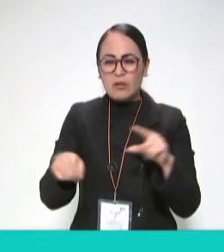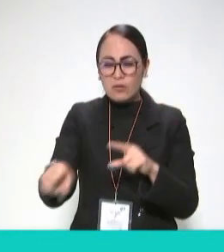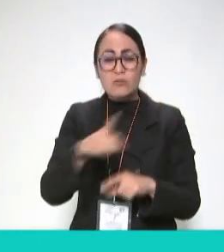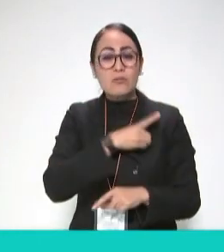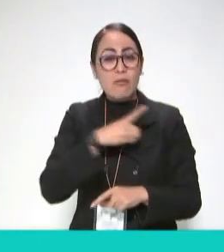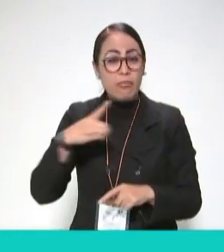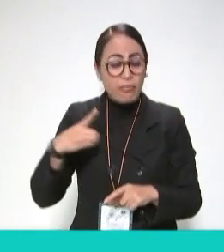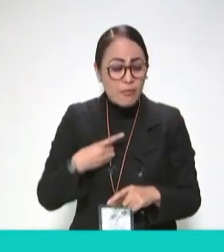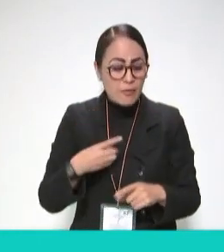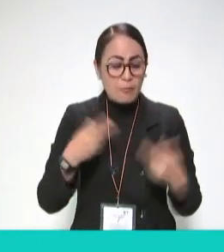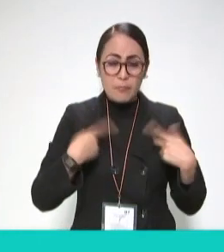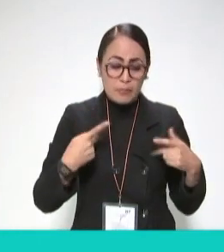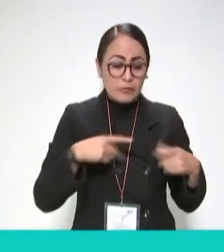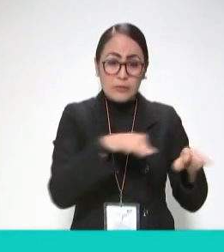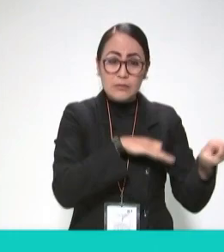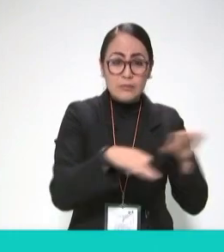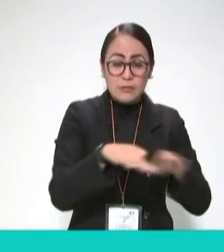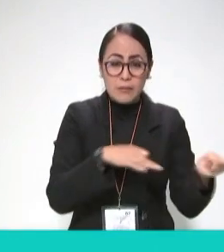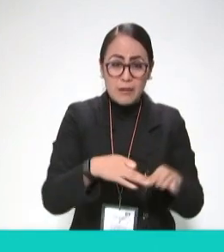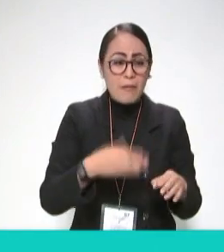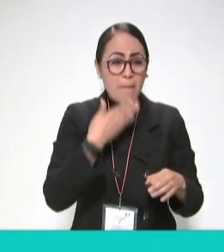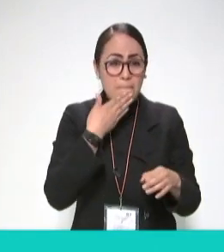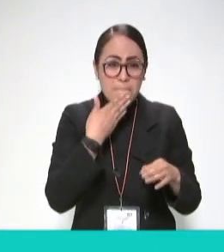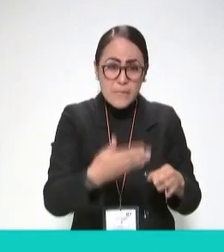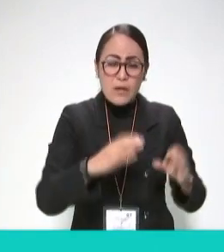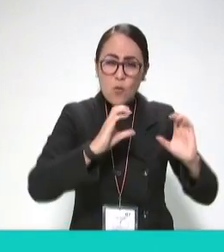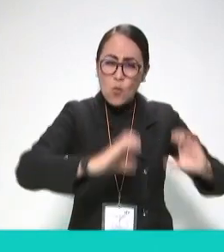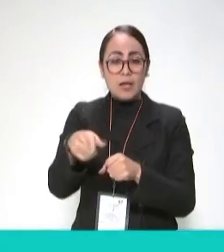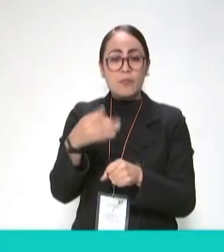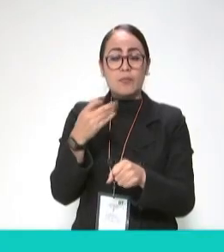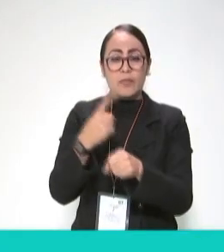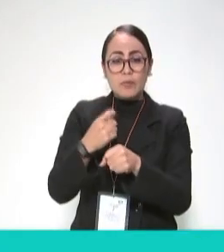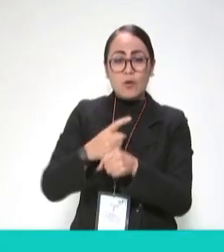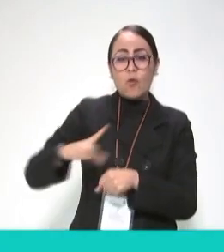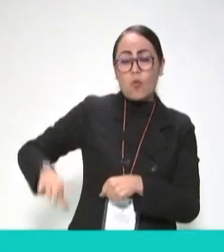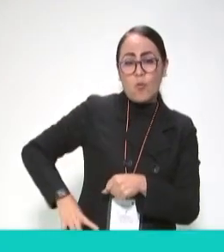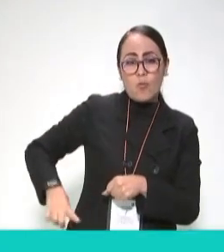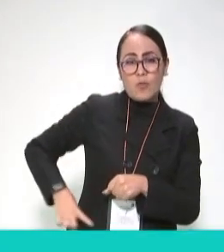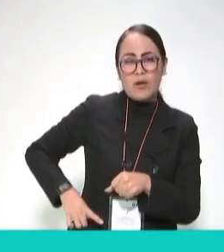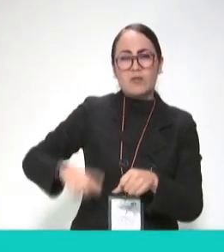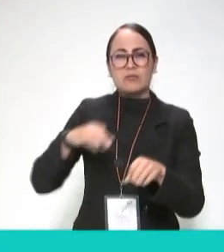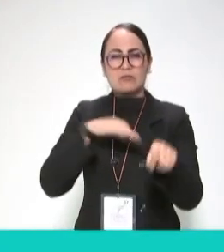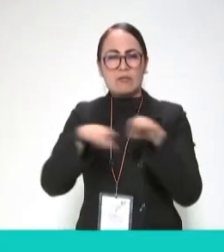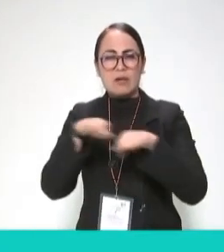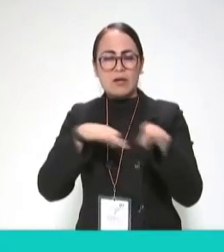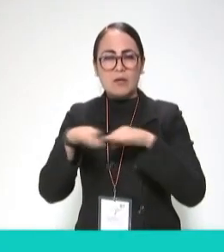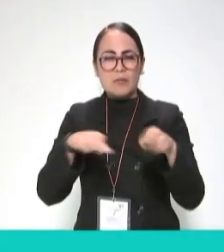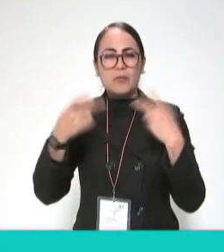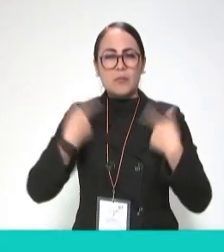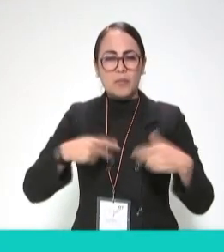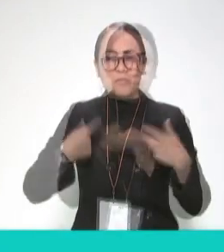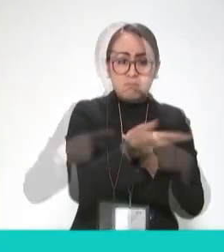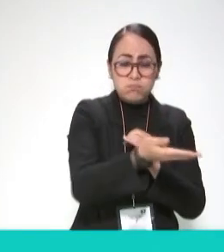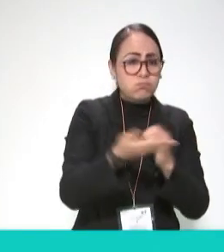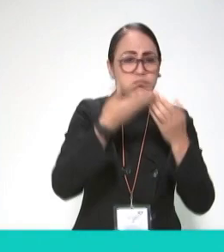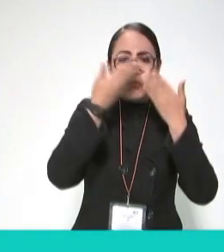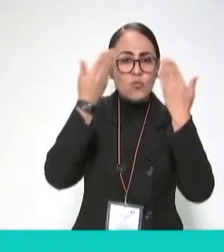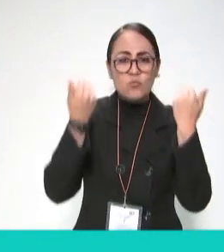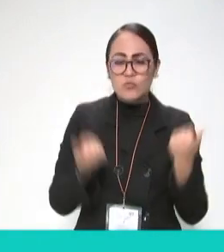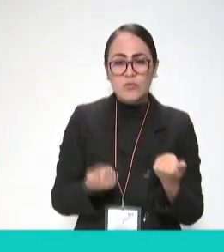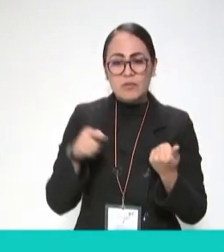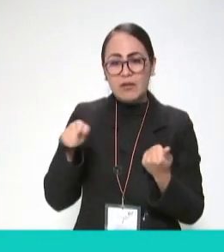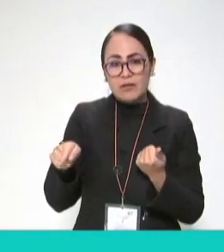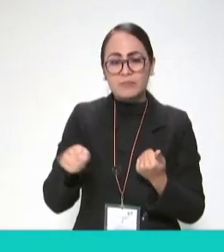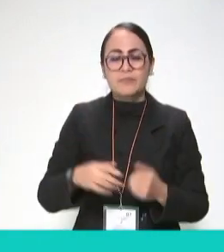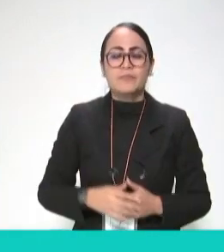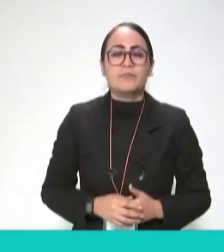precisó que la primera medida del plan sería la instalación de un comité del mismo nombre cuya responsabilidad será darle seguimiento al proceso de rescate sin embargo